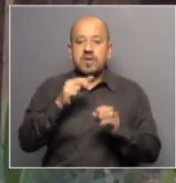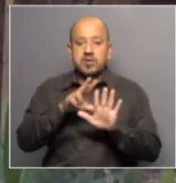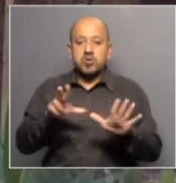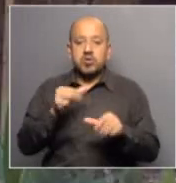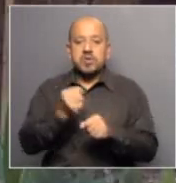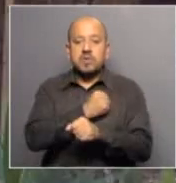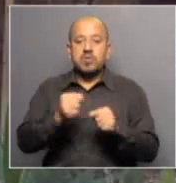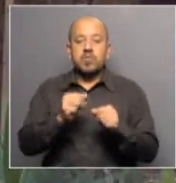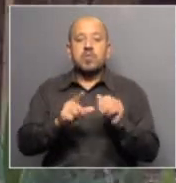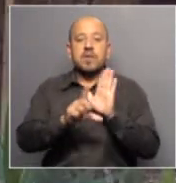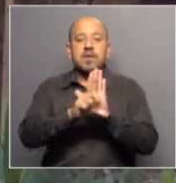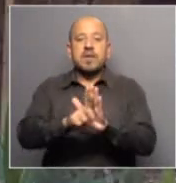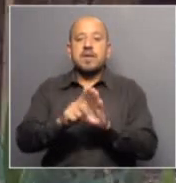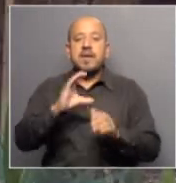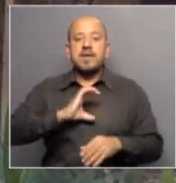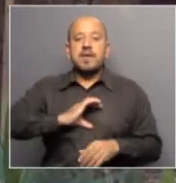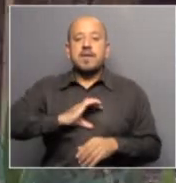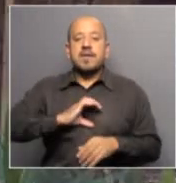aprobó la ley de regulación en Canadá,